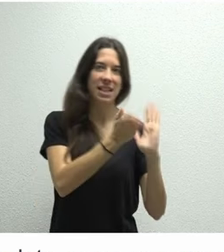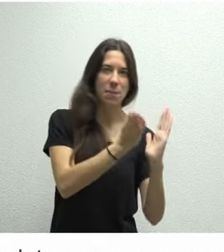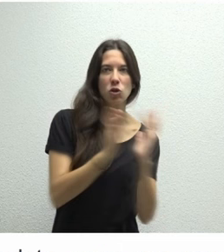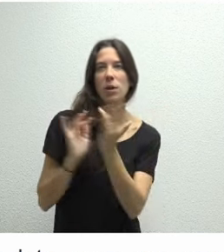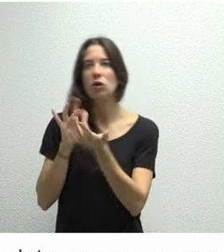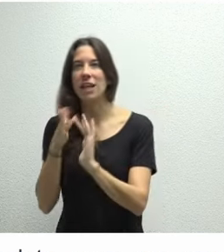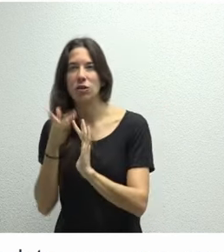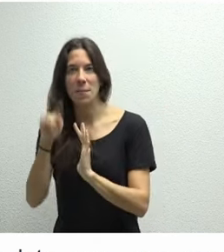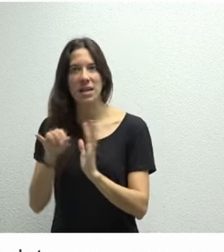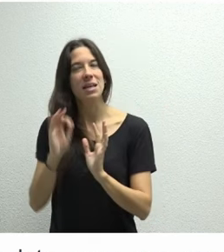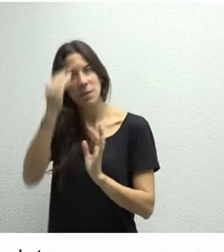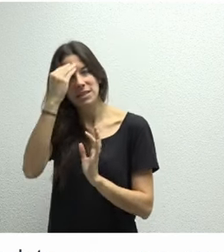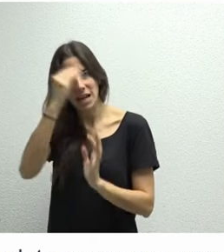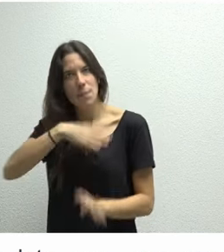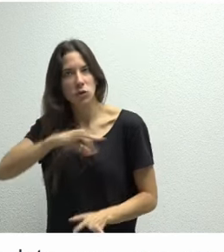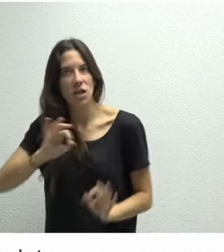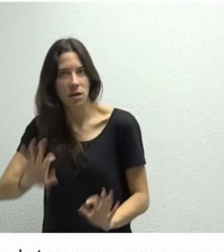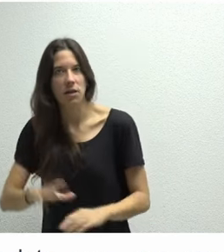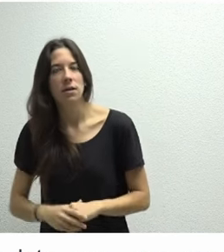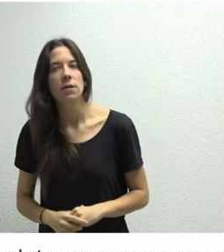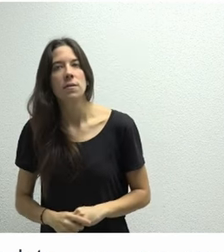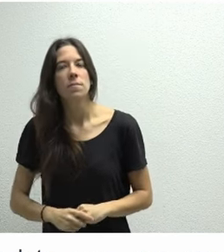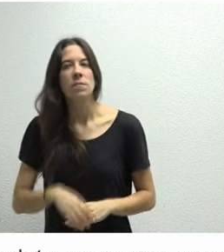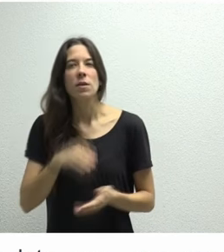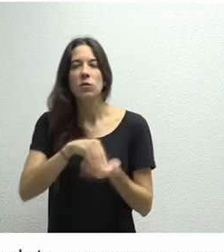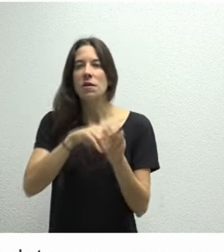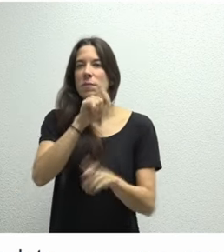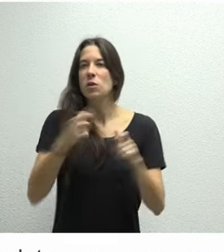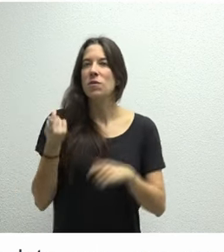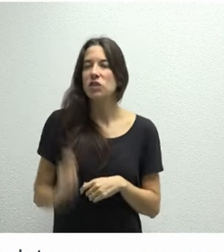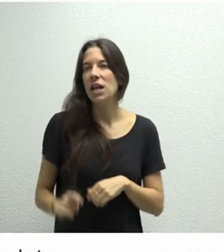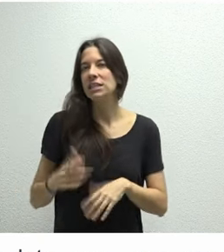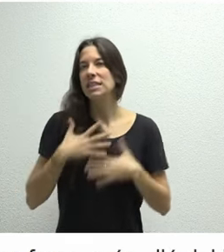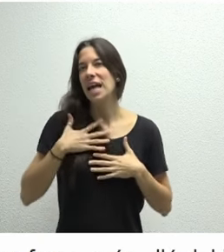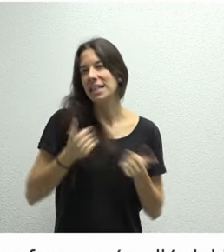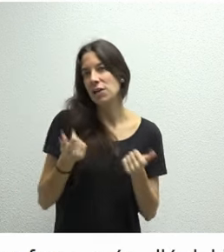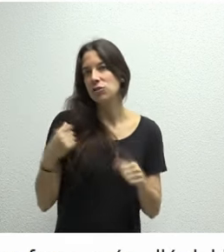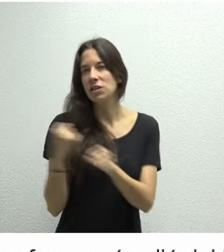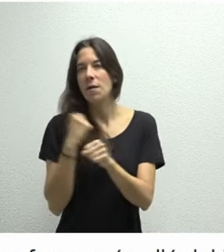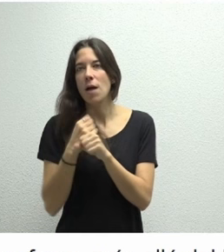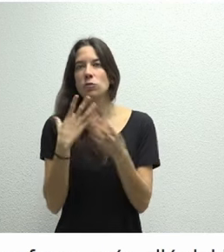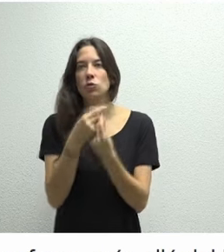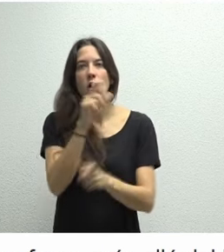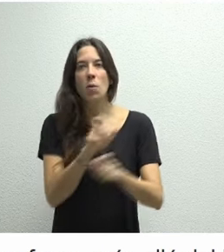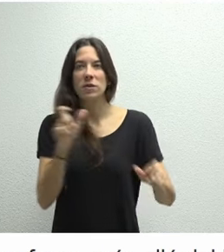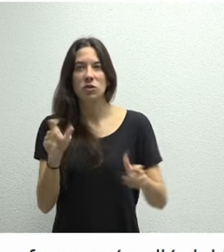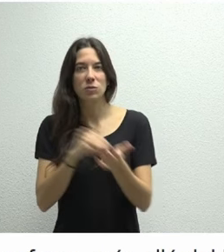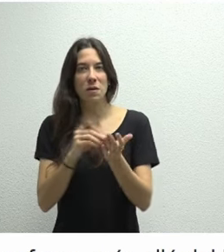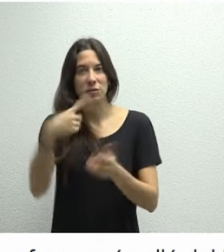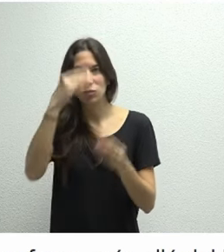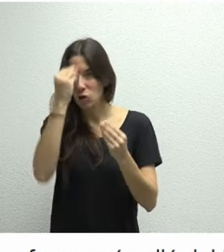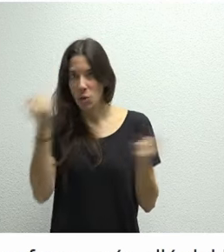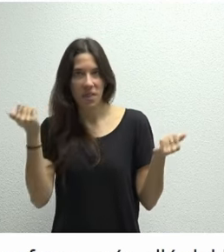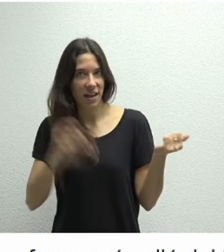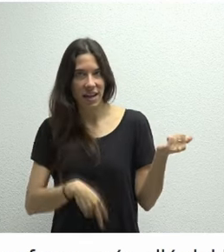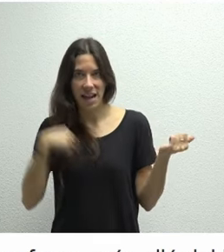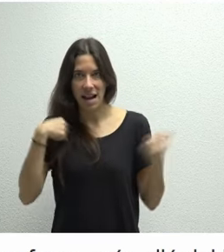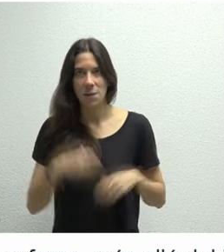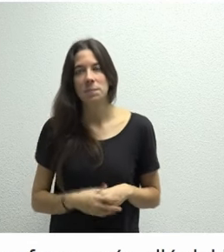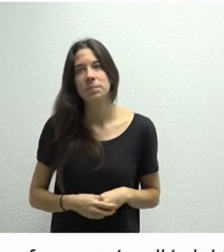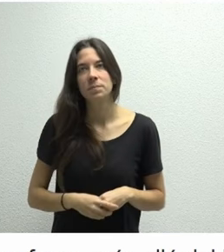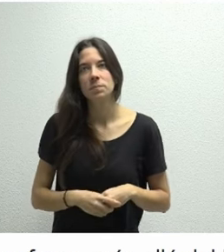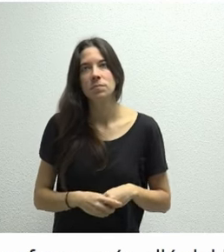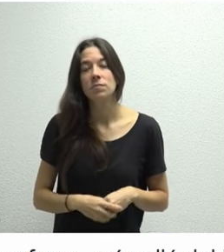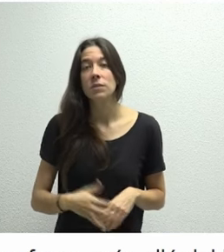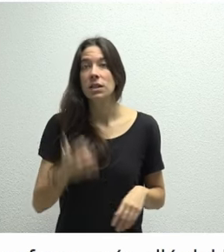algo que cada vez se nos olvida más a los profesionales sanitarios y a los profesionales que estamos al servicio de las personas en general no eh si